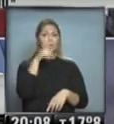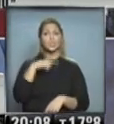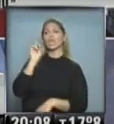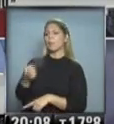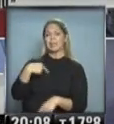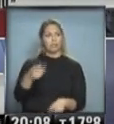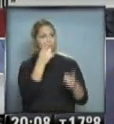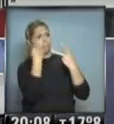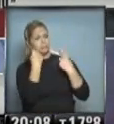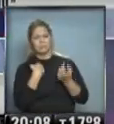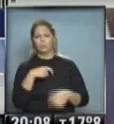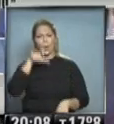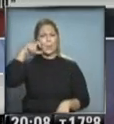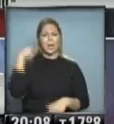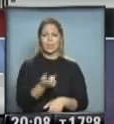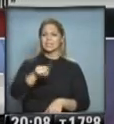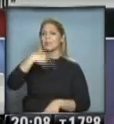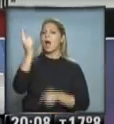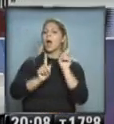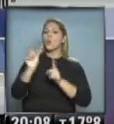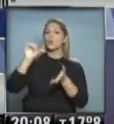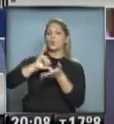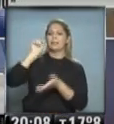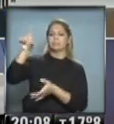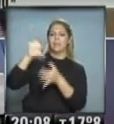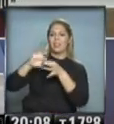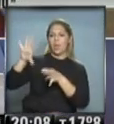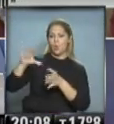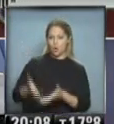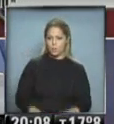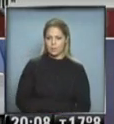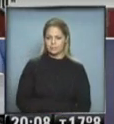Una vergüenza para algunos países de Europa.